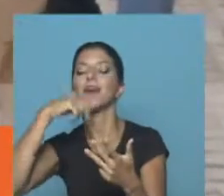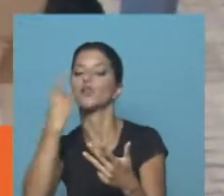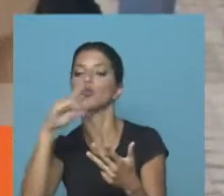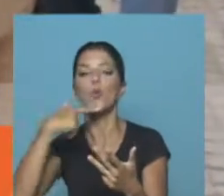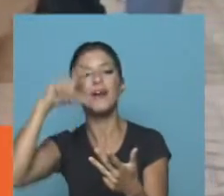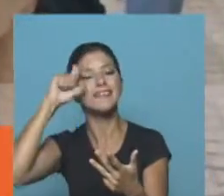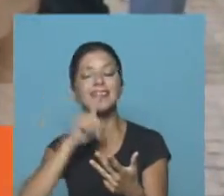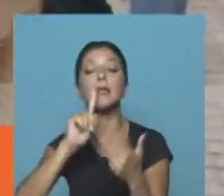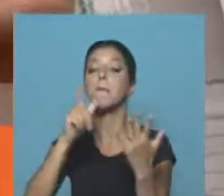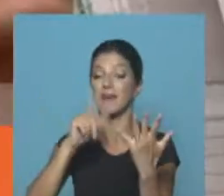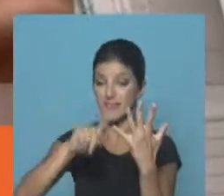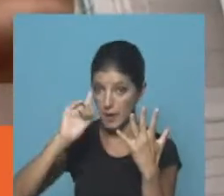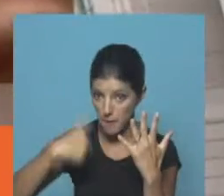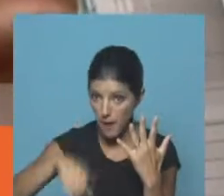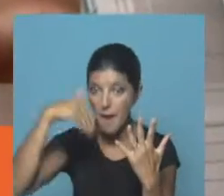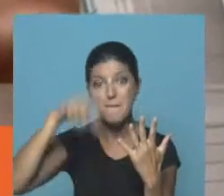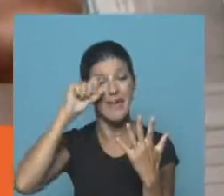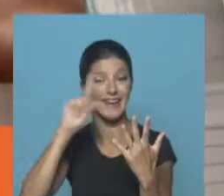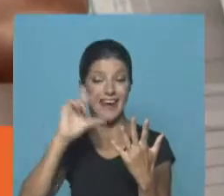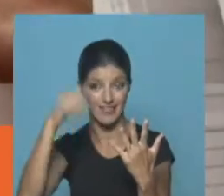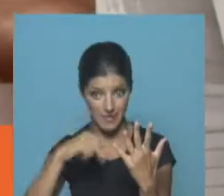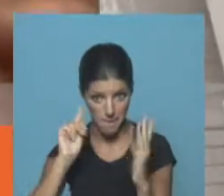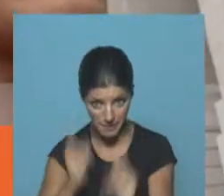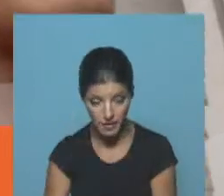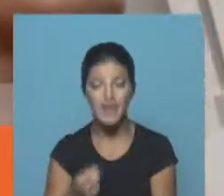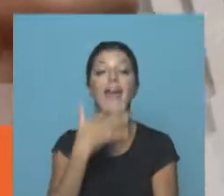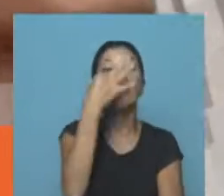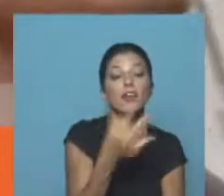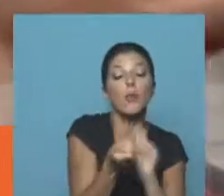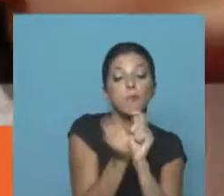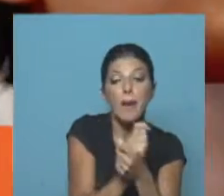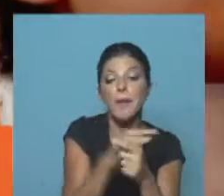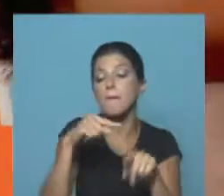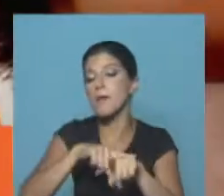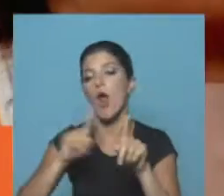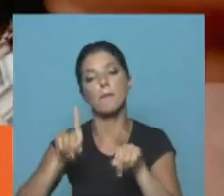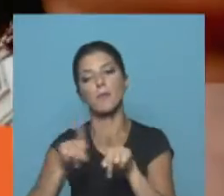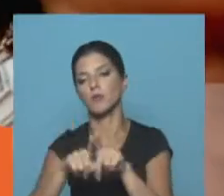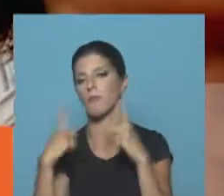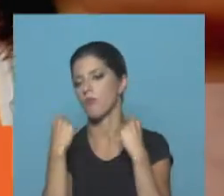Los decretos cambian, pero las críticas siguen.